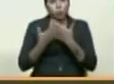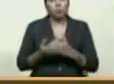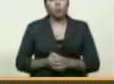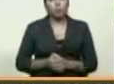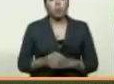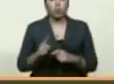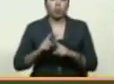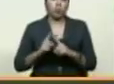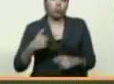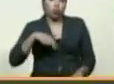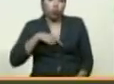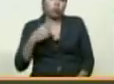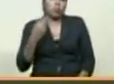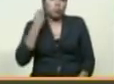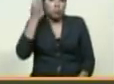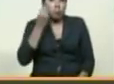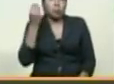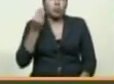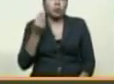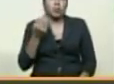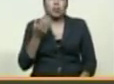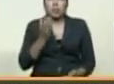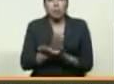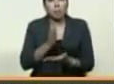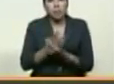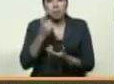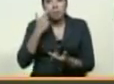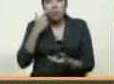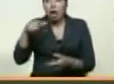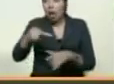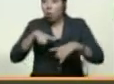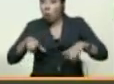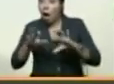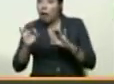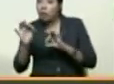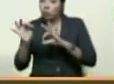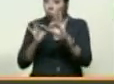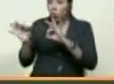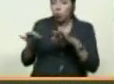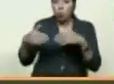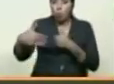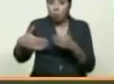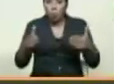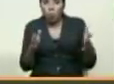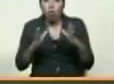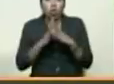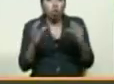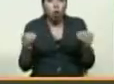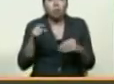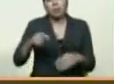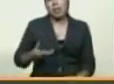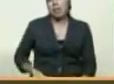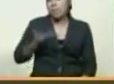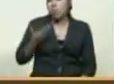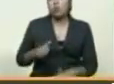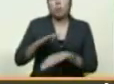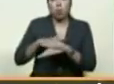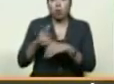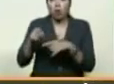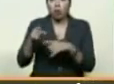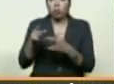consideramos mucho el aspecto geográfico, porque es determinante para efectos de la defensa nacional.